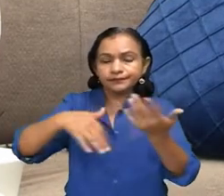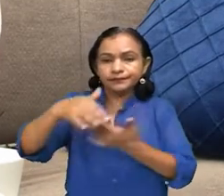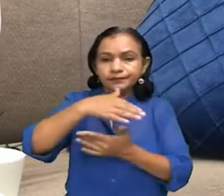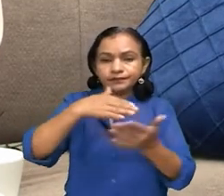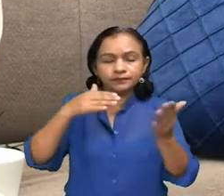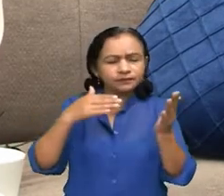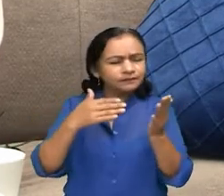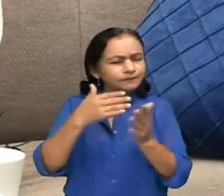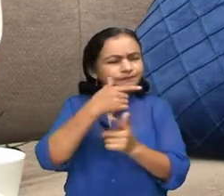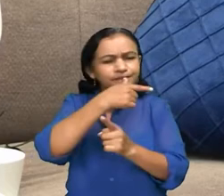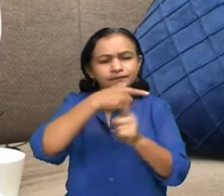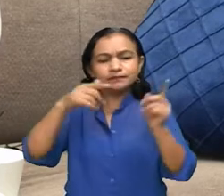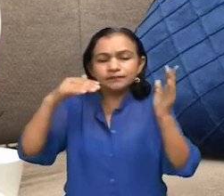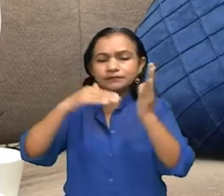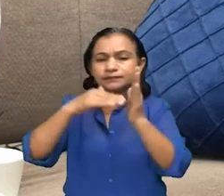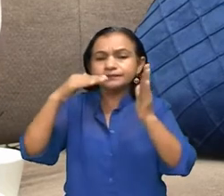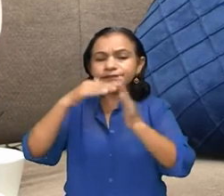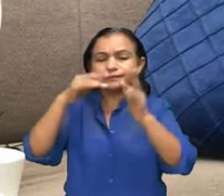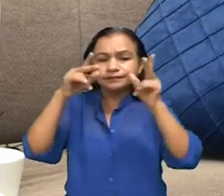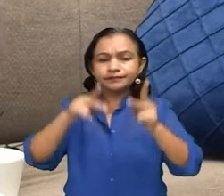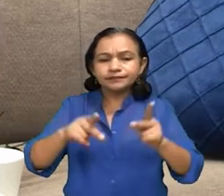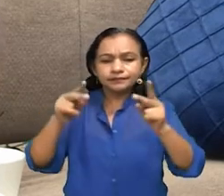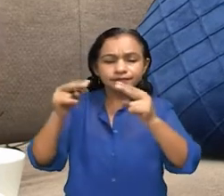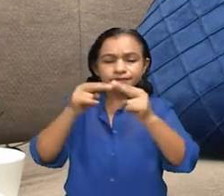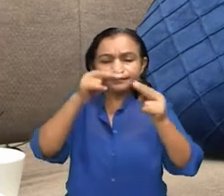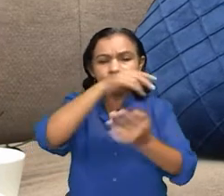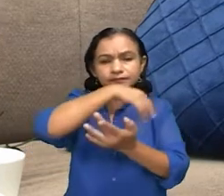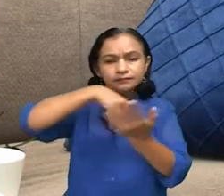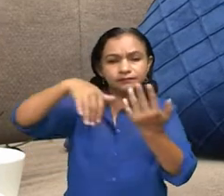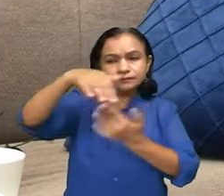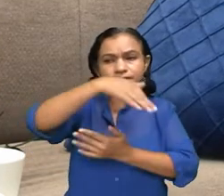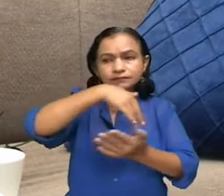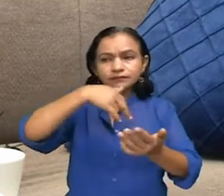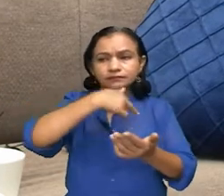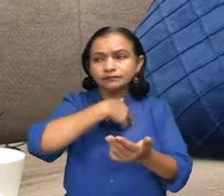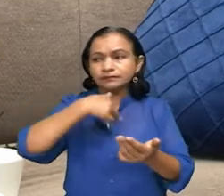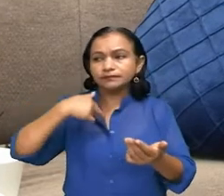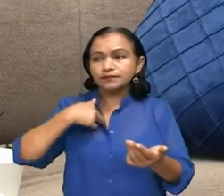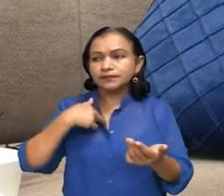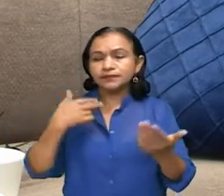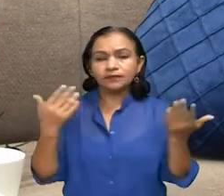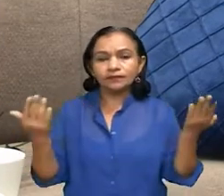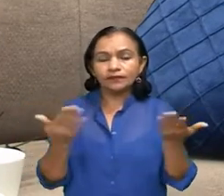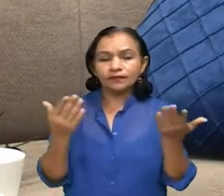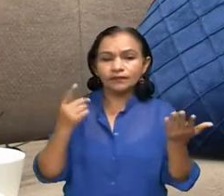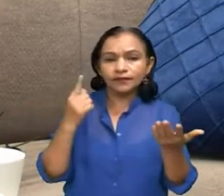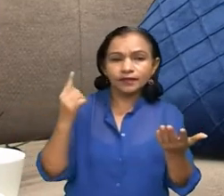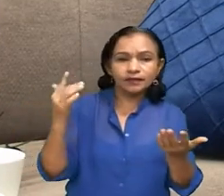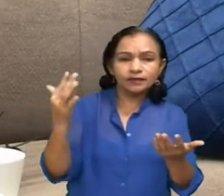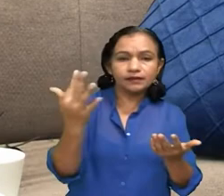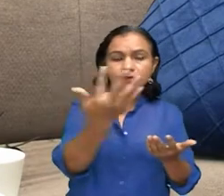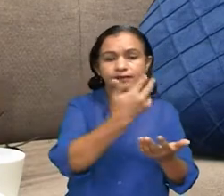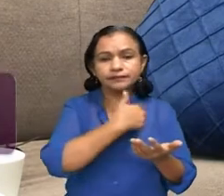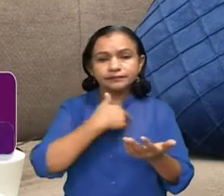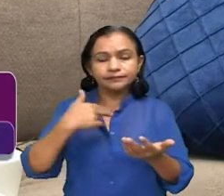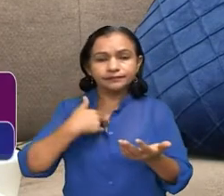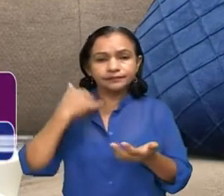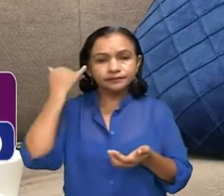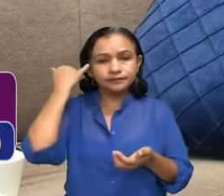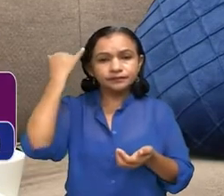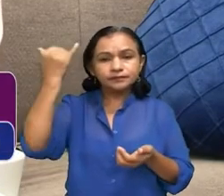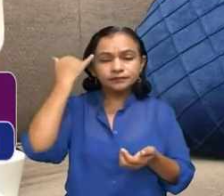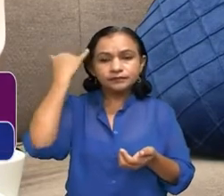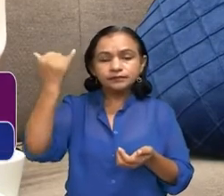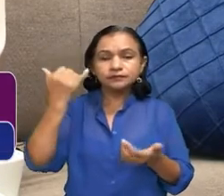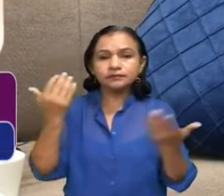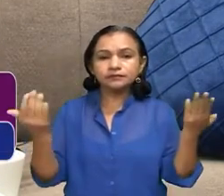500,000 de nicaragüenses. Y ahí se generan, ¿verdad?, toda aquella idea que,